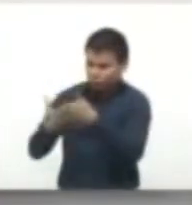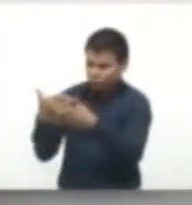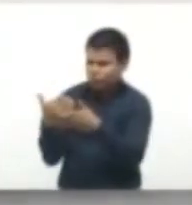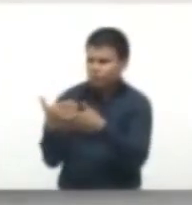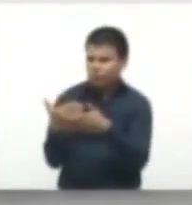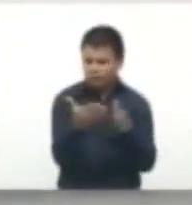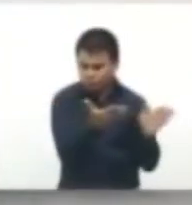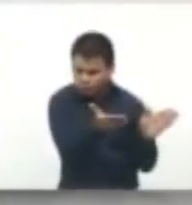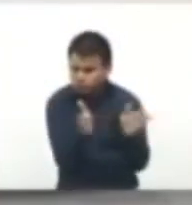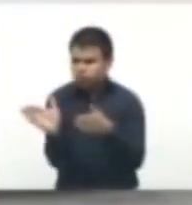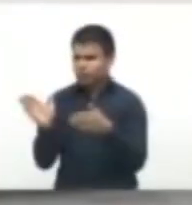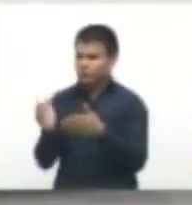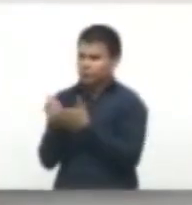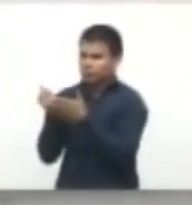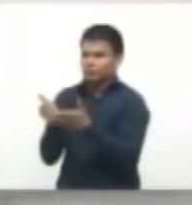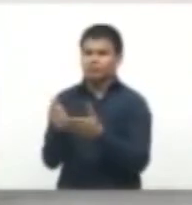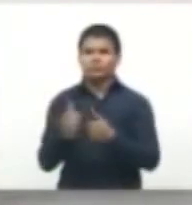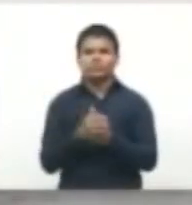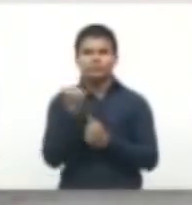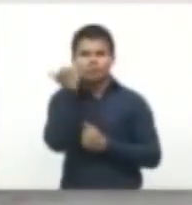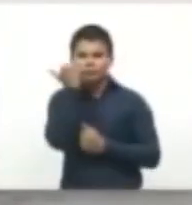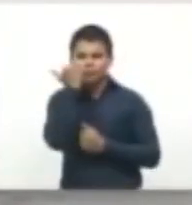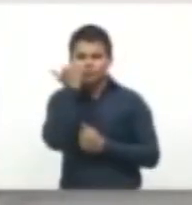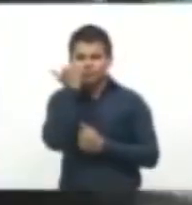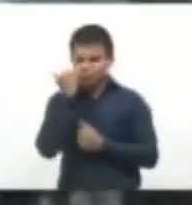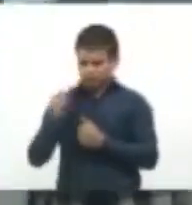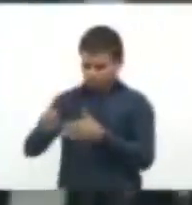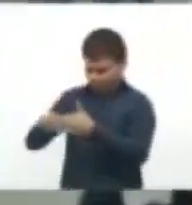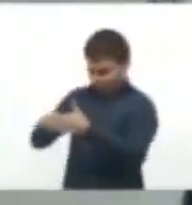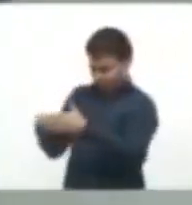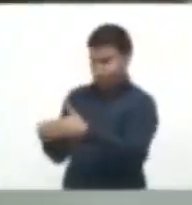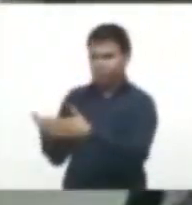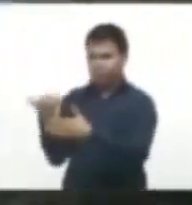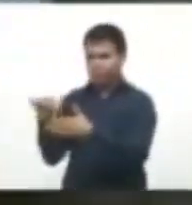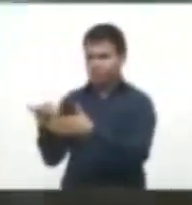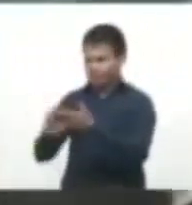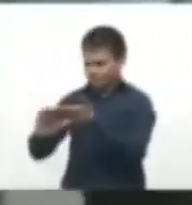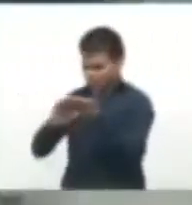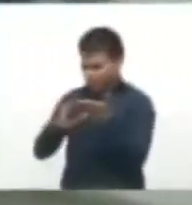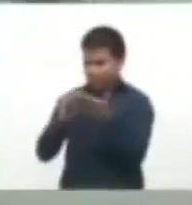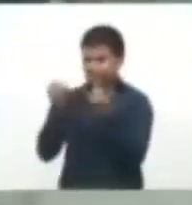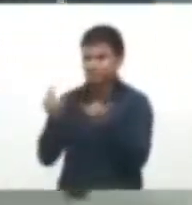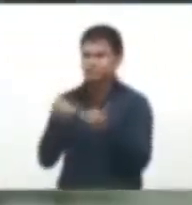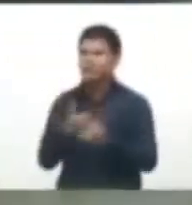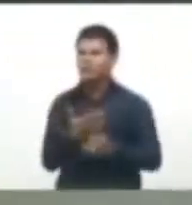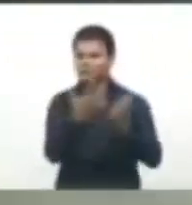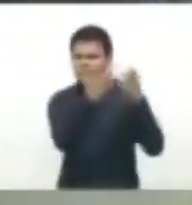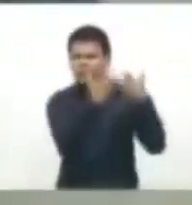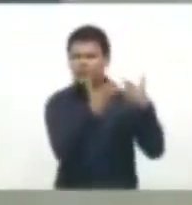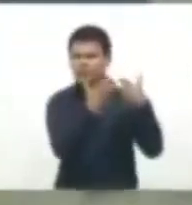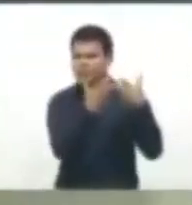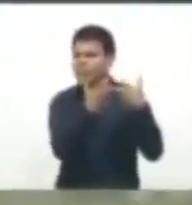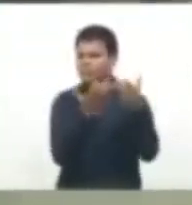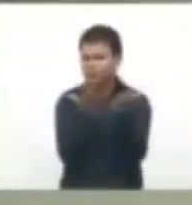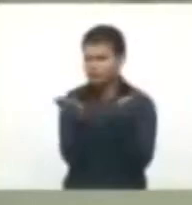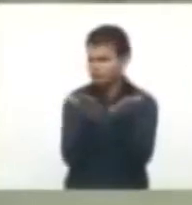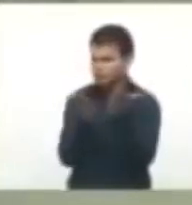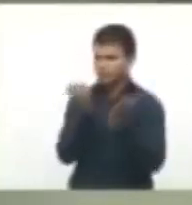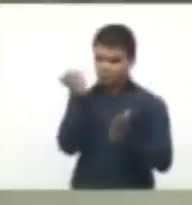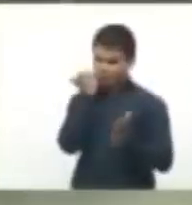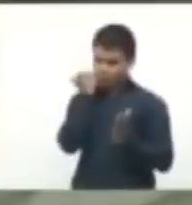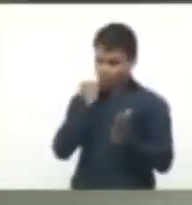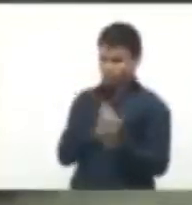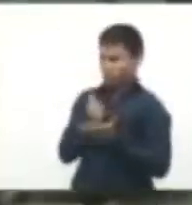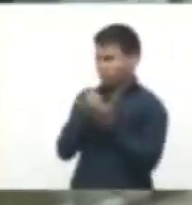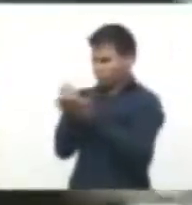Las autoridades de salud esperan que la fuga de gas sea controlada lo más pronto posible por la empresa responsable de suministrar el servicio para evitar que el número